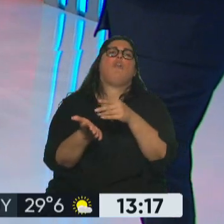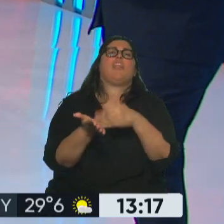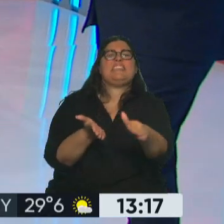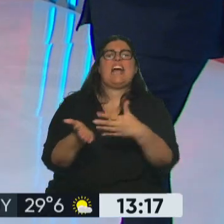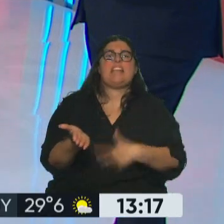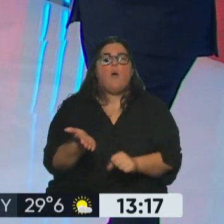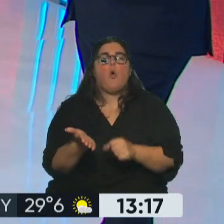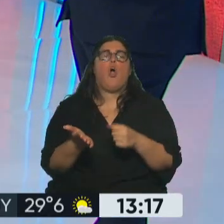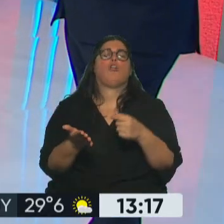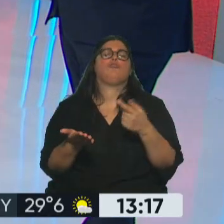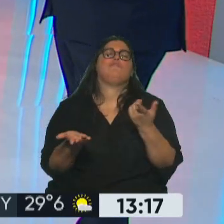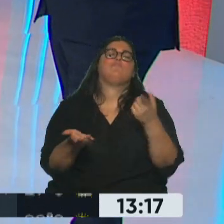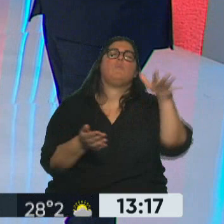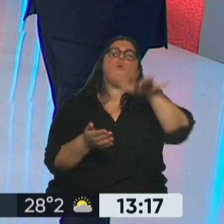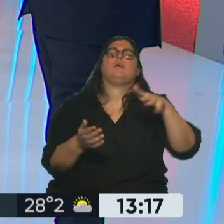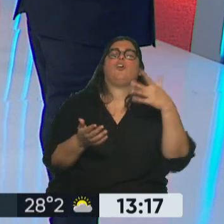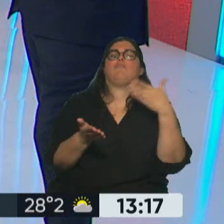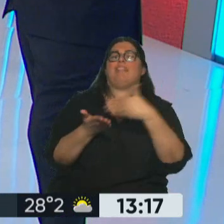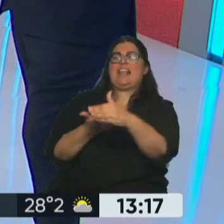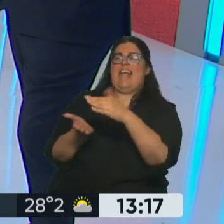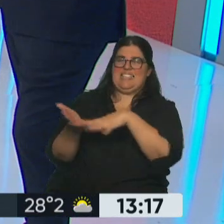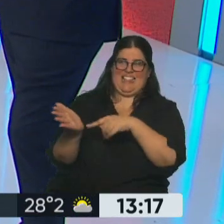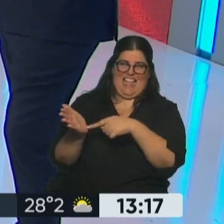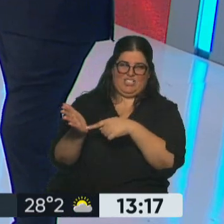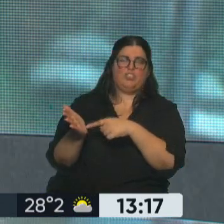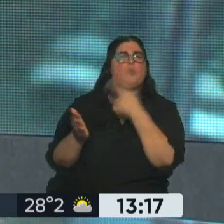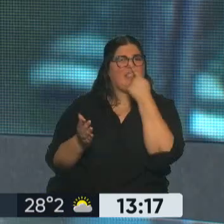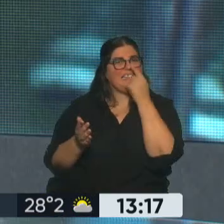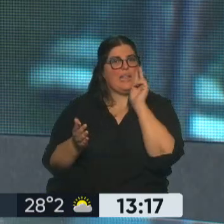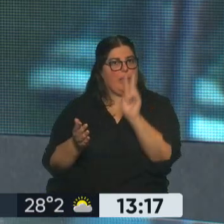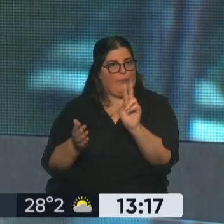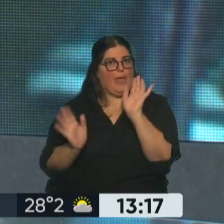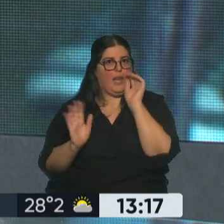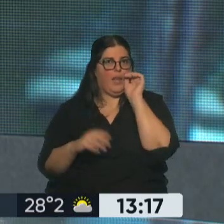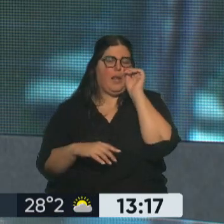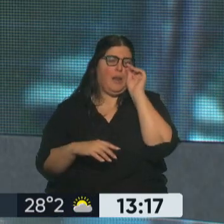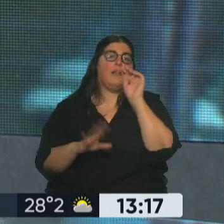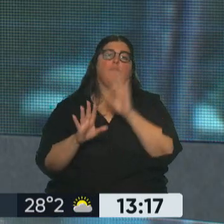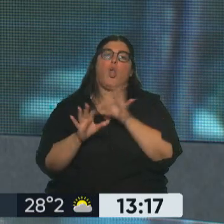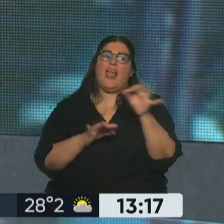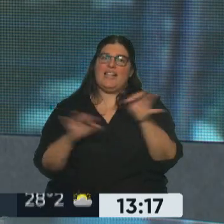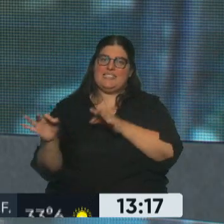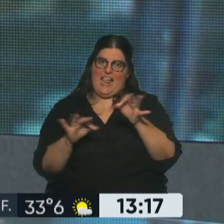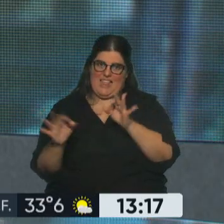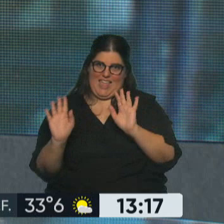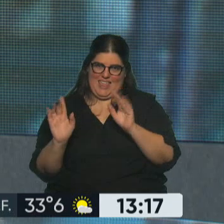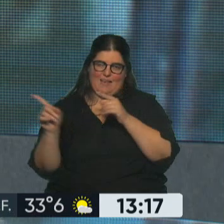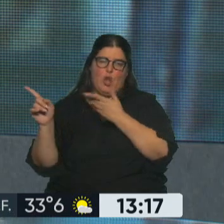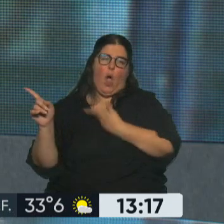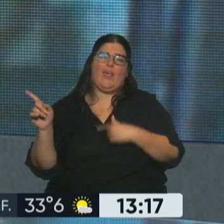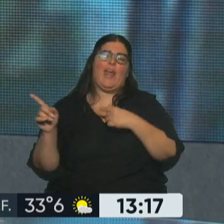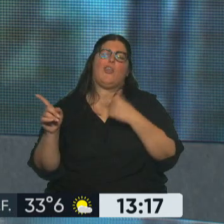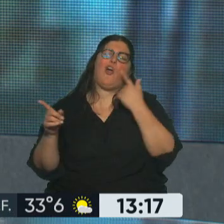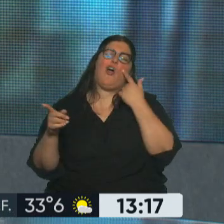que también han sido rechazadas. Entonces creo que lo que es importante o interesante ver es cómo una determinada estrategia de un gobierno que se quiso